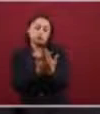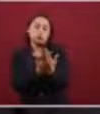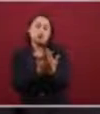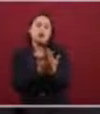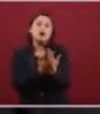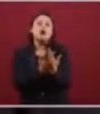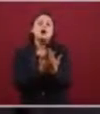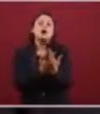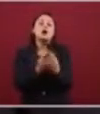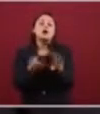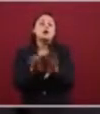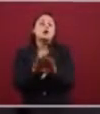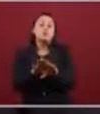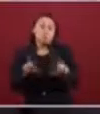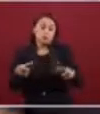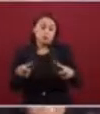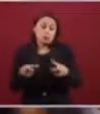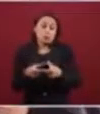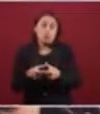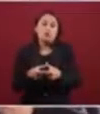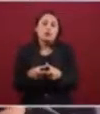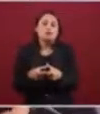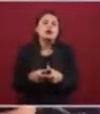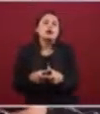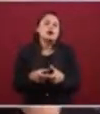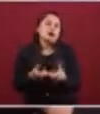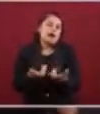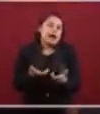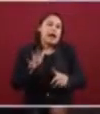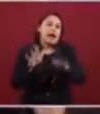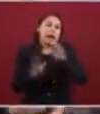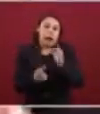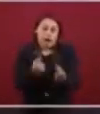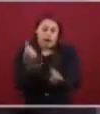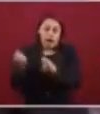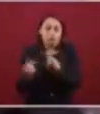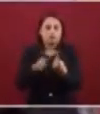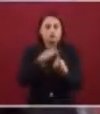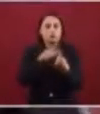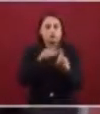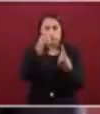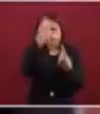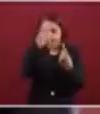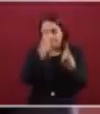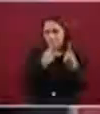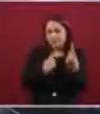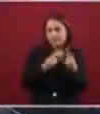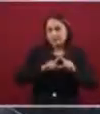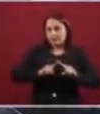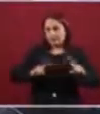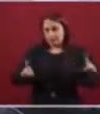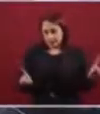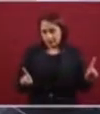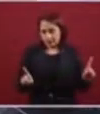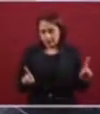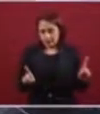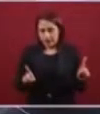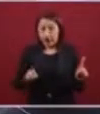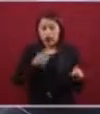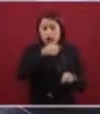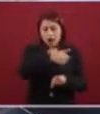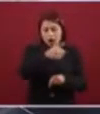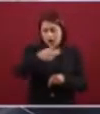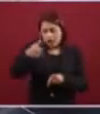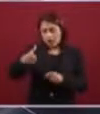claramente, lo que tenía que ver con los perfiles que no coincidían con cada puesto. Tuvimos que revisar los